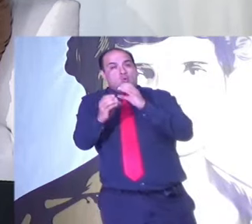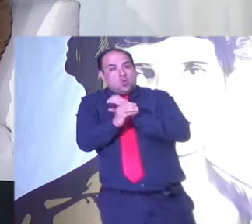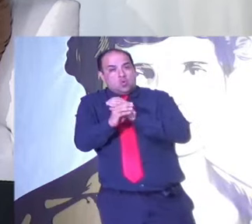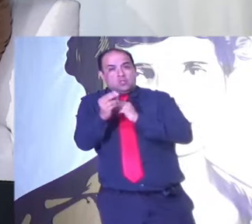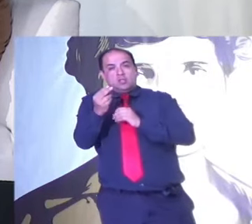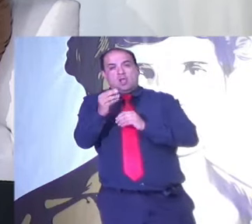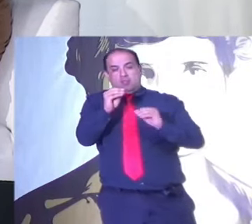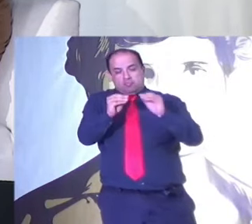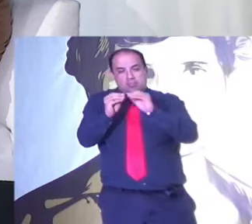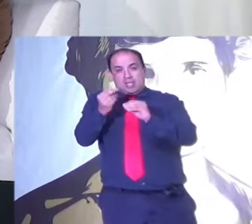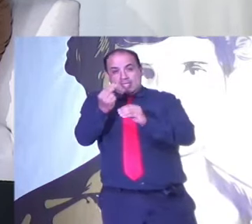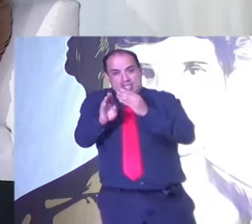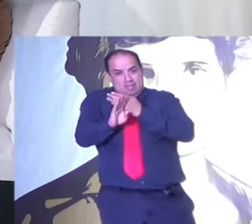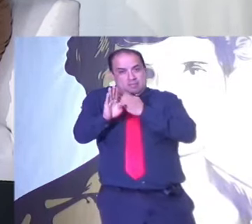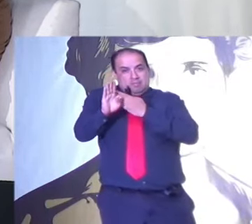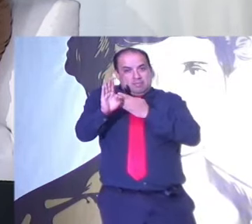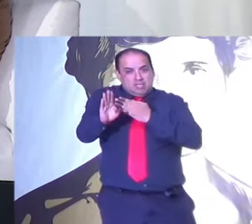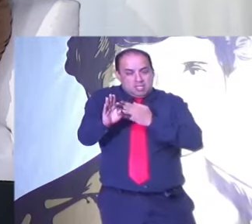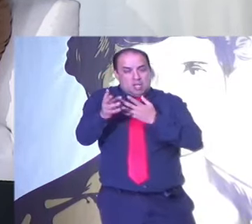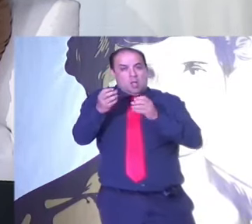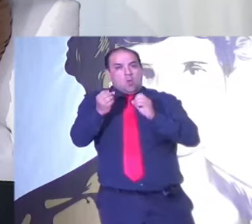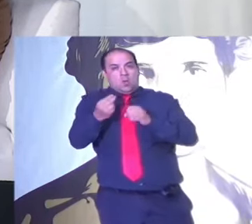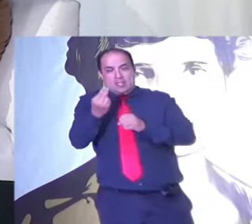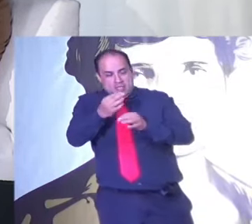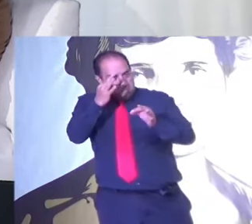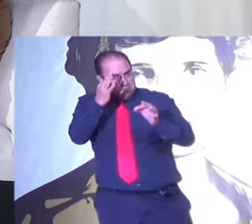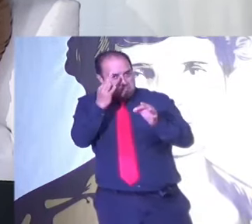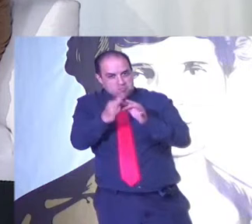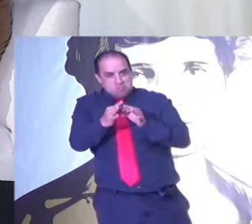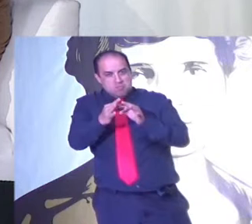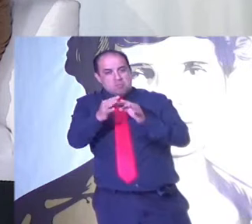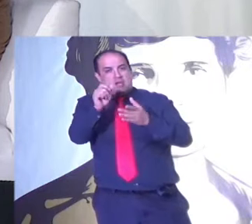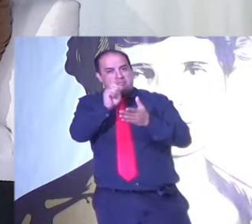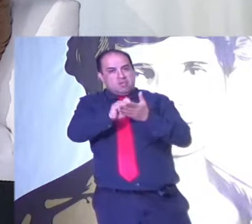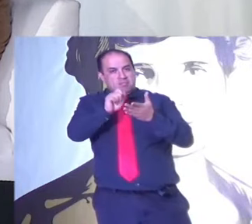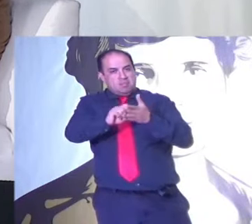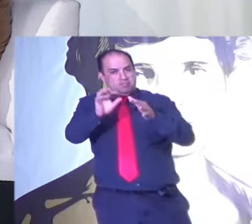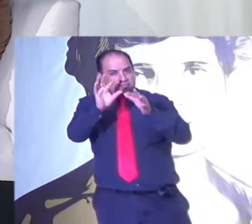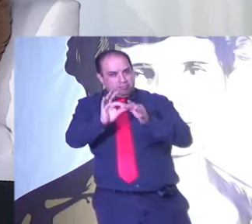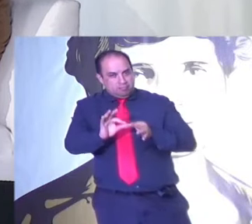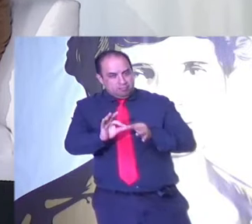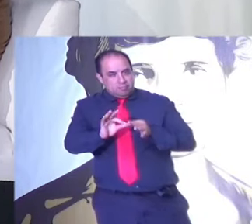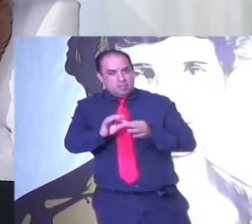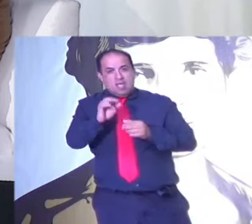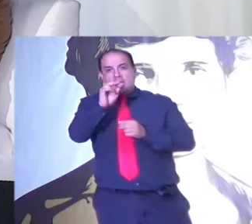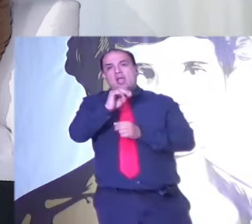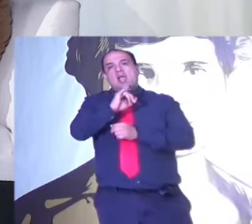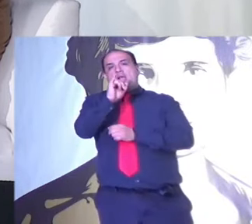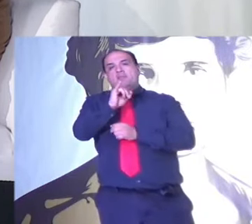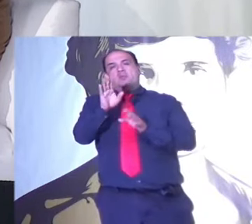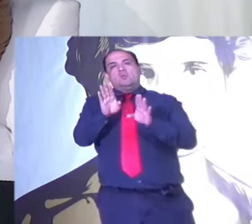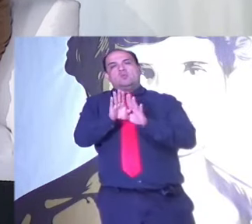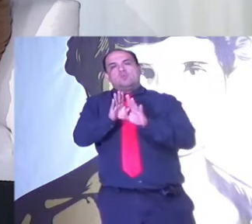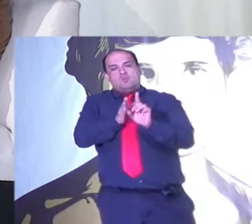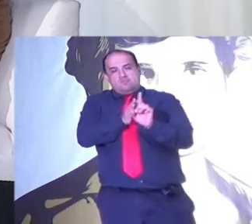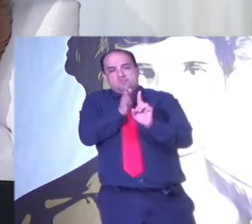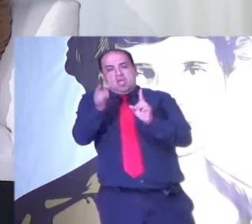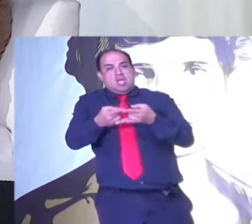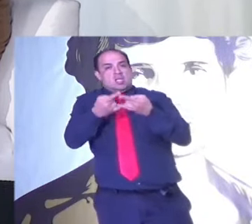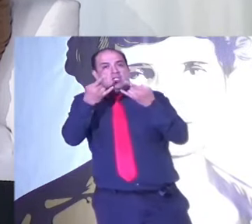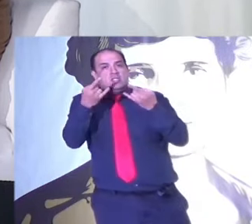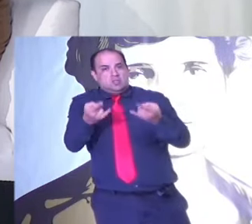que evitar y tiene que ser como muy exacto en lo que uno está contando y nunca perder de vista la historia y cómo uno